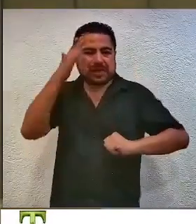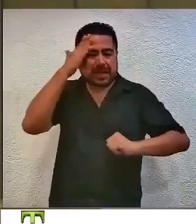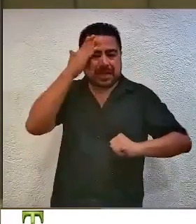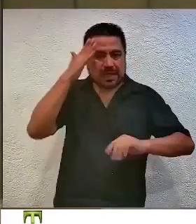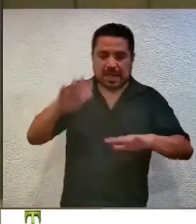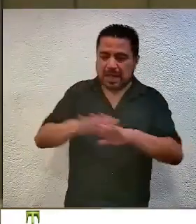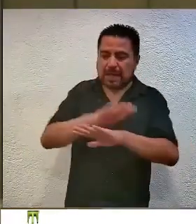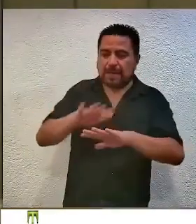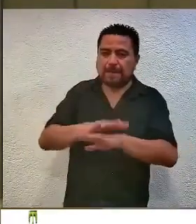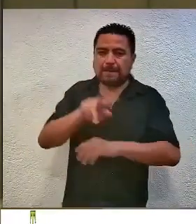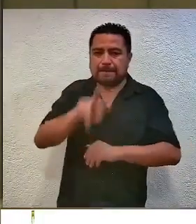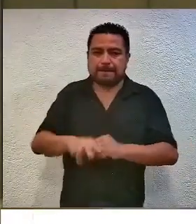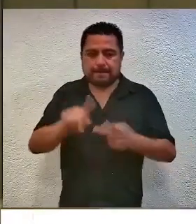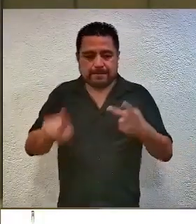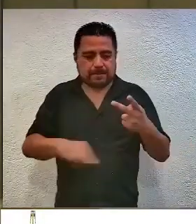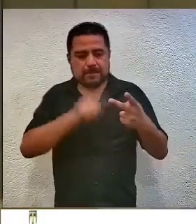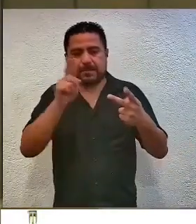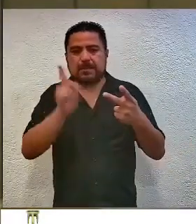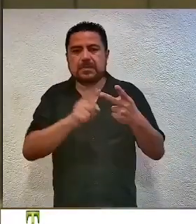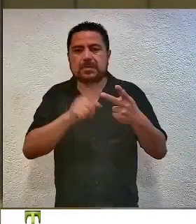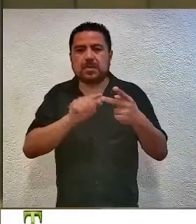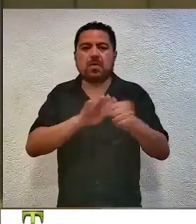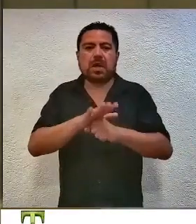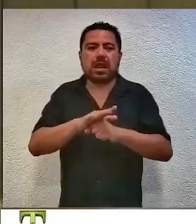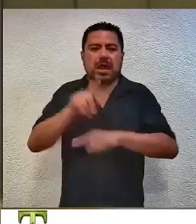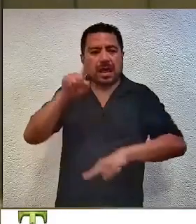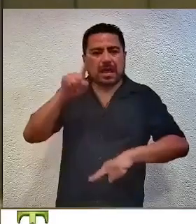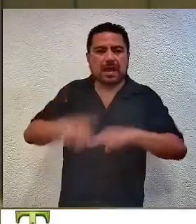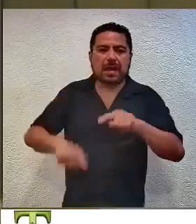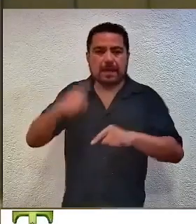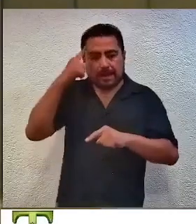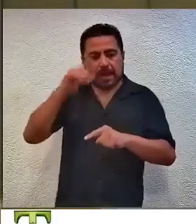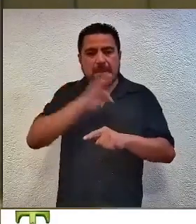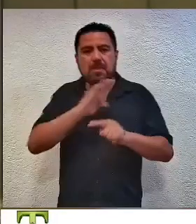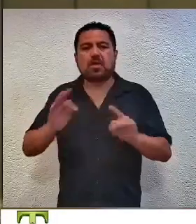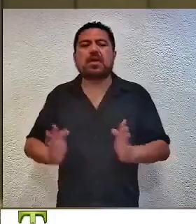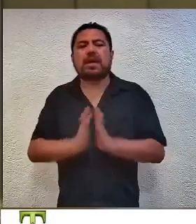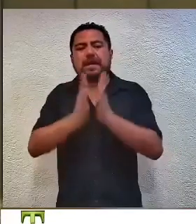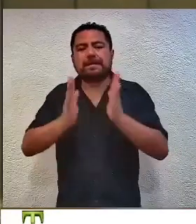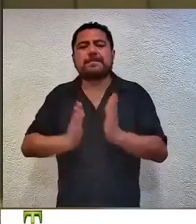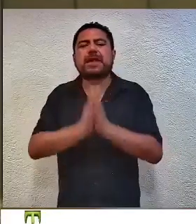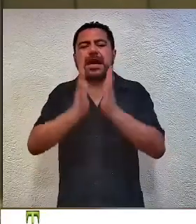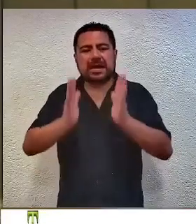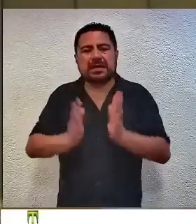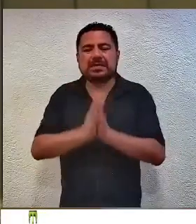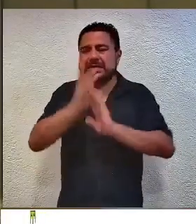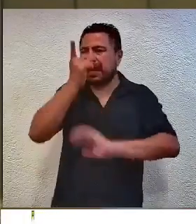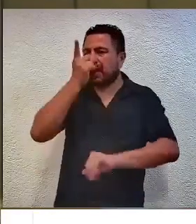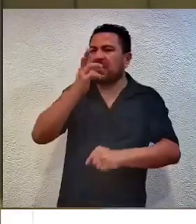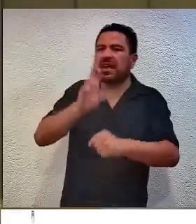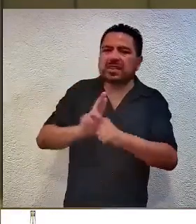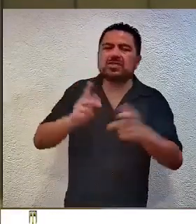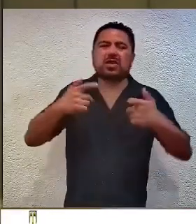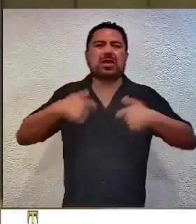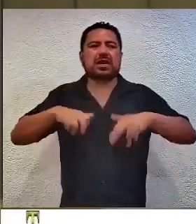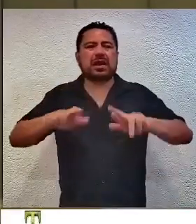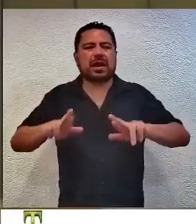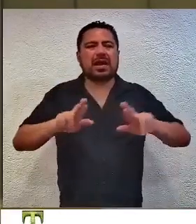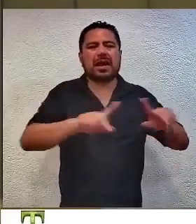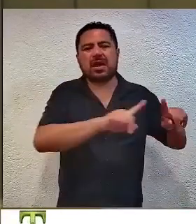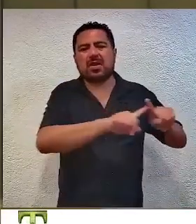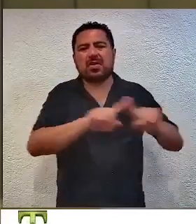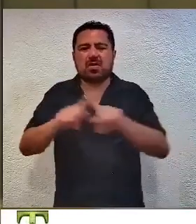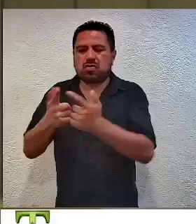Cambio Verdadero, y la segunda, la inhabilitación para participar en los órganos de dirección y de representación